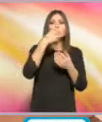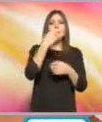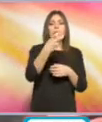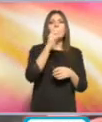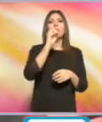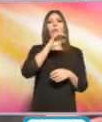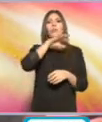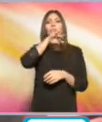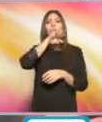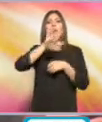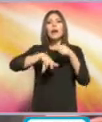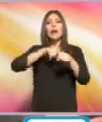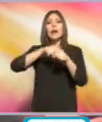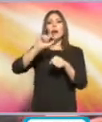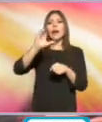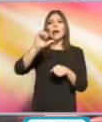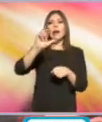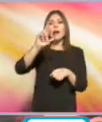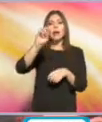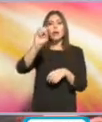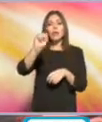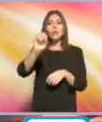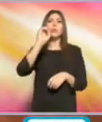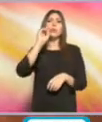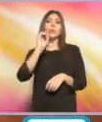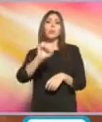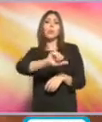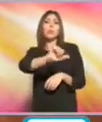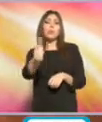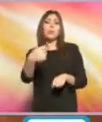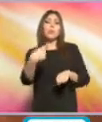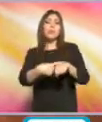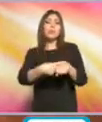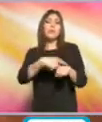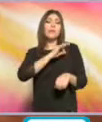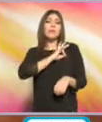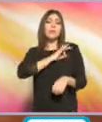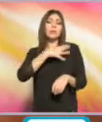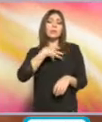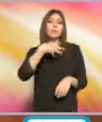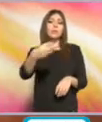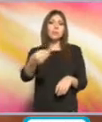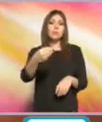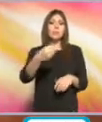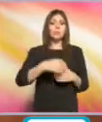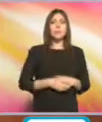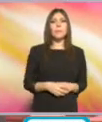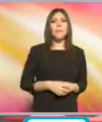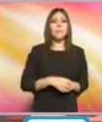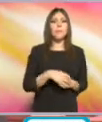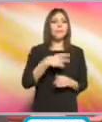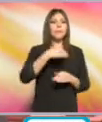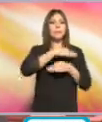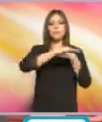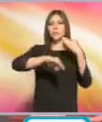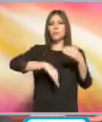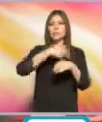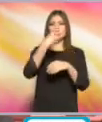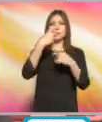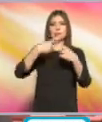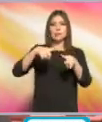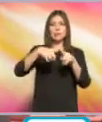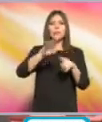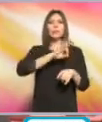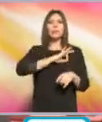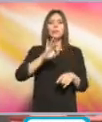contaminación o algún proceso infeccioso, viral o bacteriano. Todas estas pueden ser sustancias alergenas que